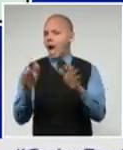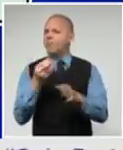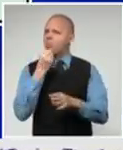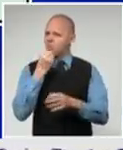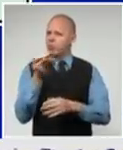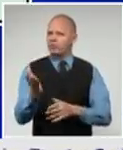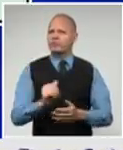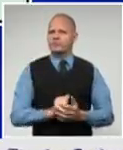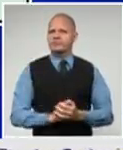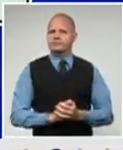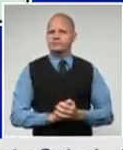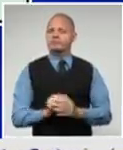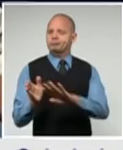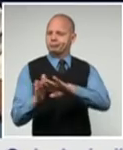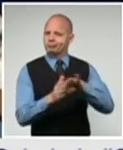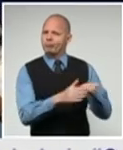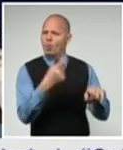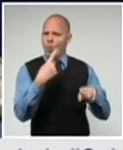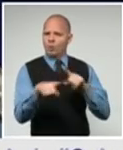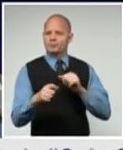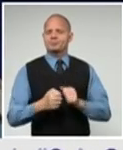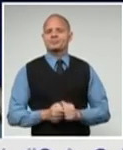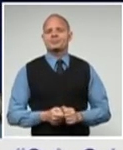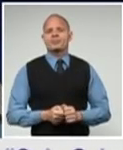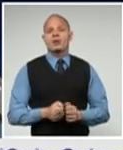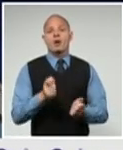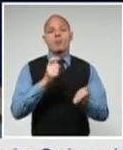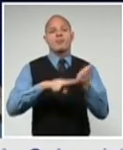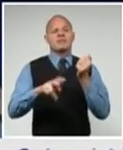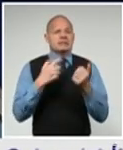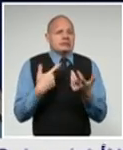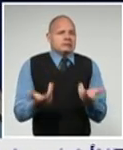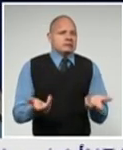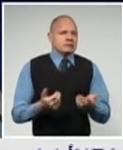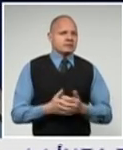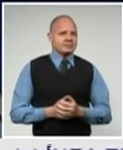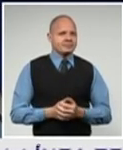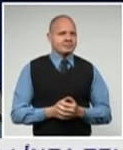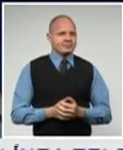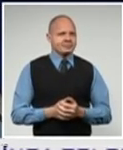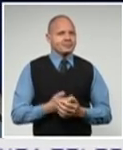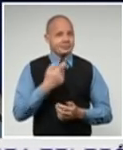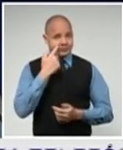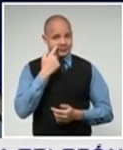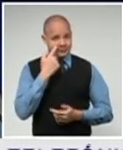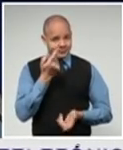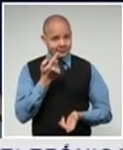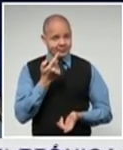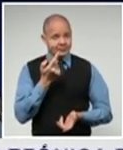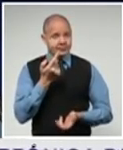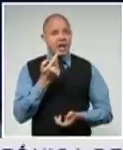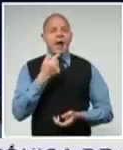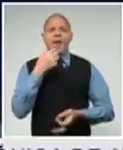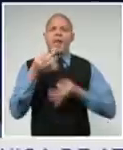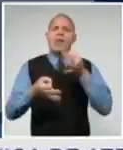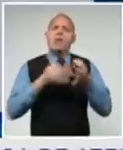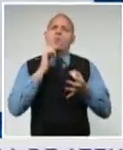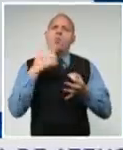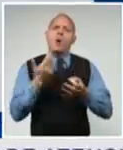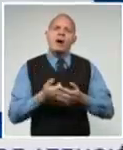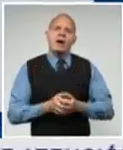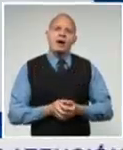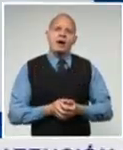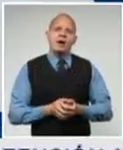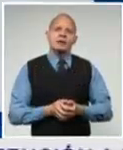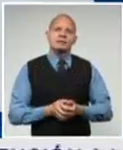Bien, ahora vamos a la otra provincia. En este caso vamos a hablar de la